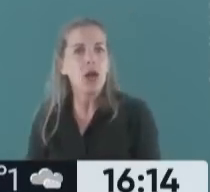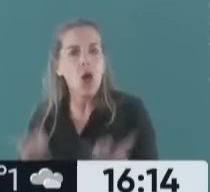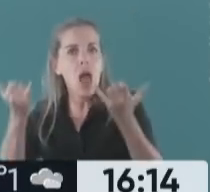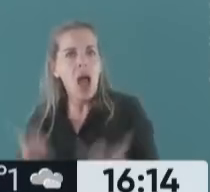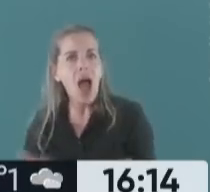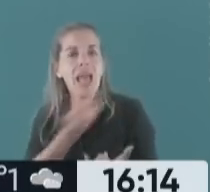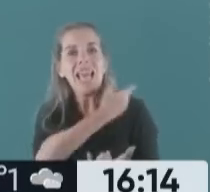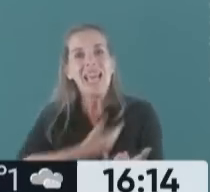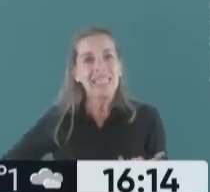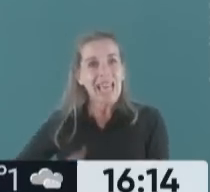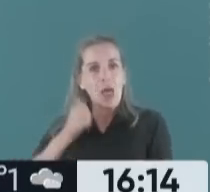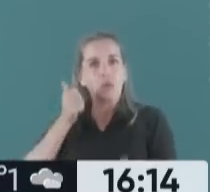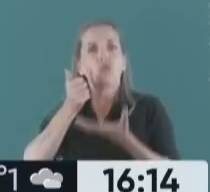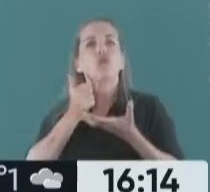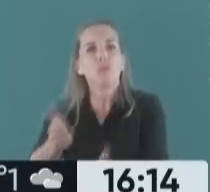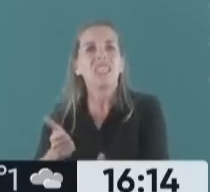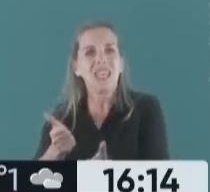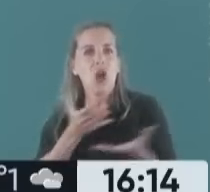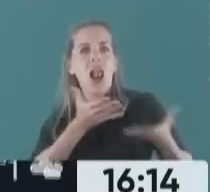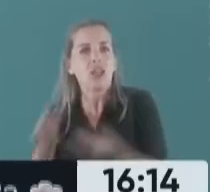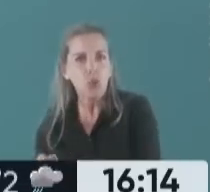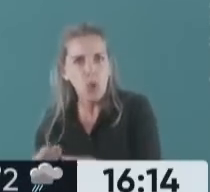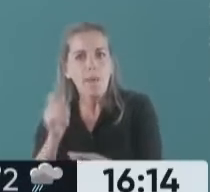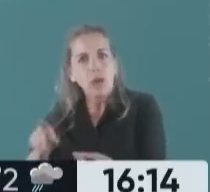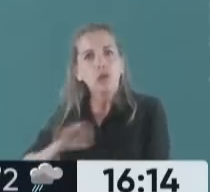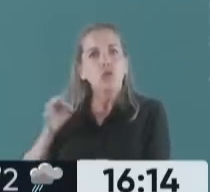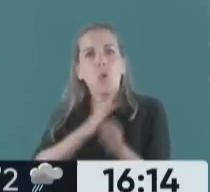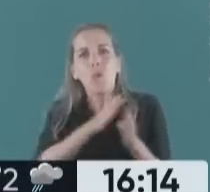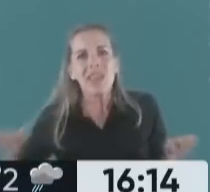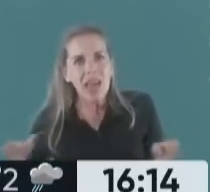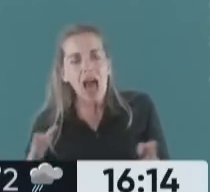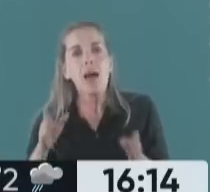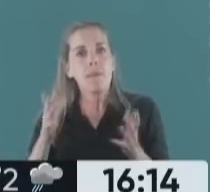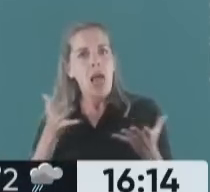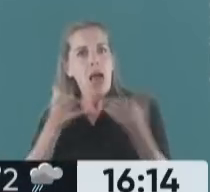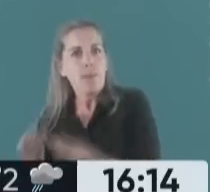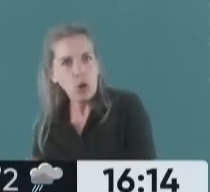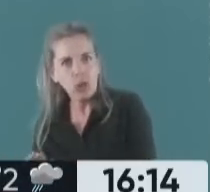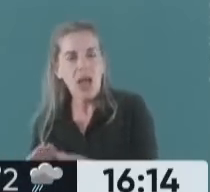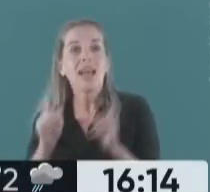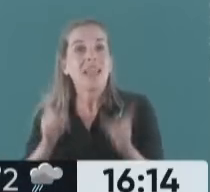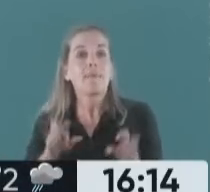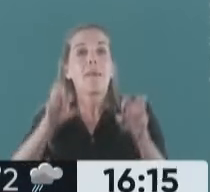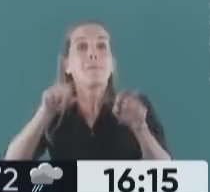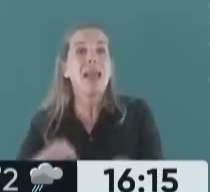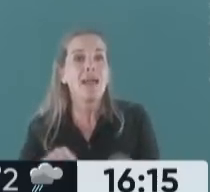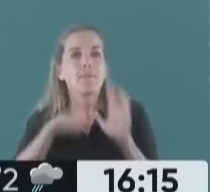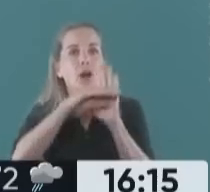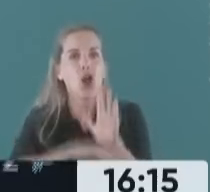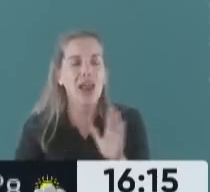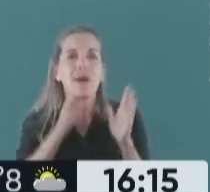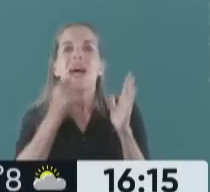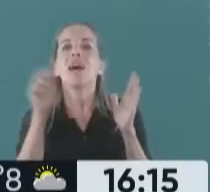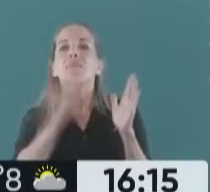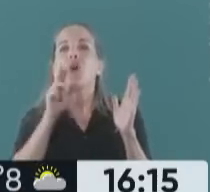subsidio del Estado para poder reiniciar su vida, además de llevar adelante conjuntamente con Economía el programa Registradas para que una cantidad de